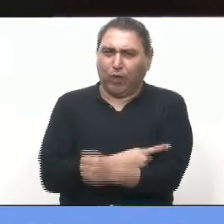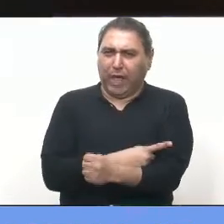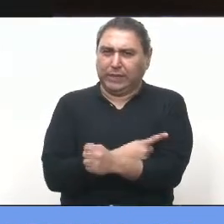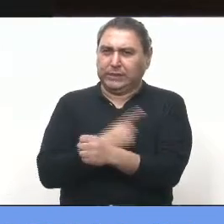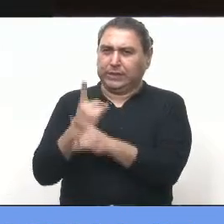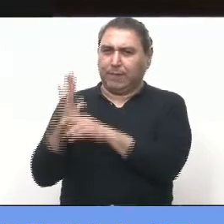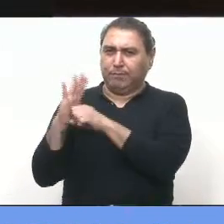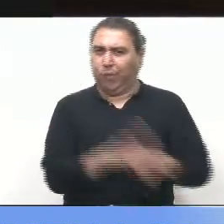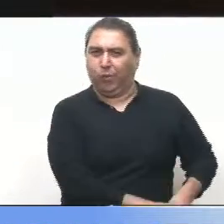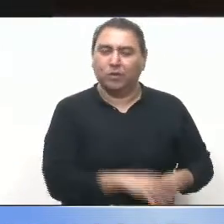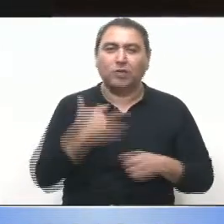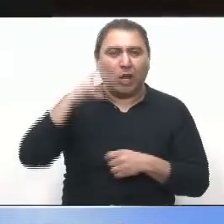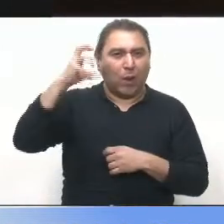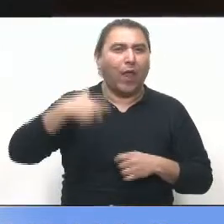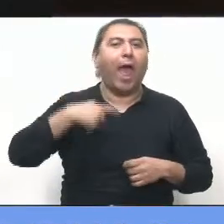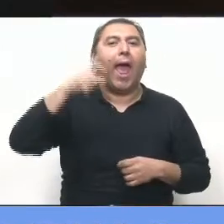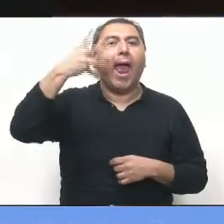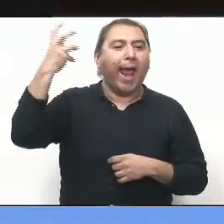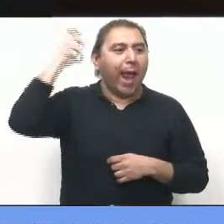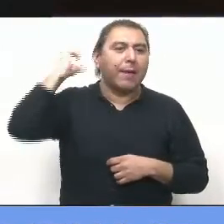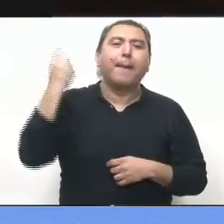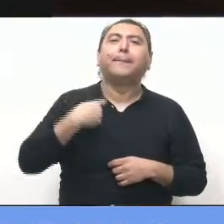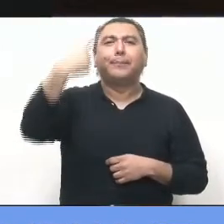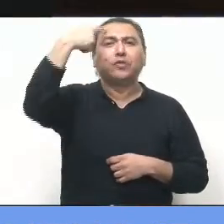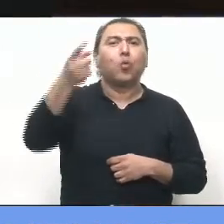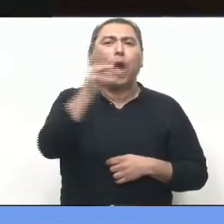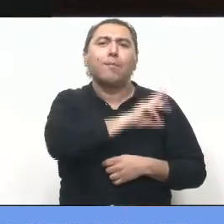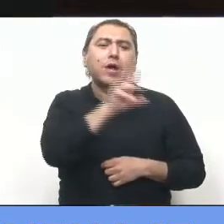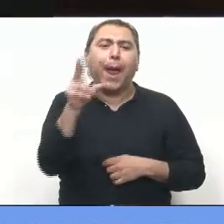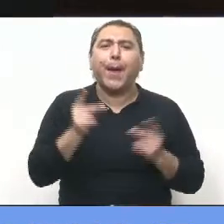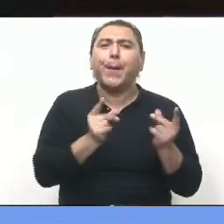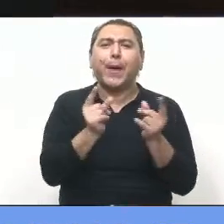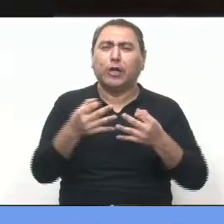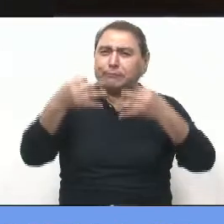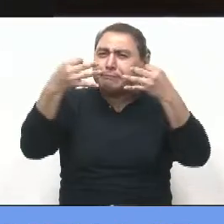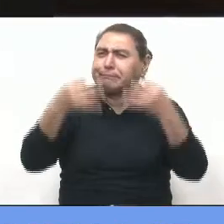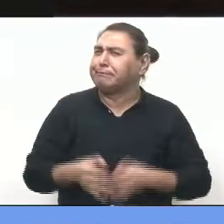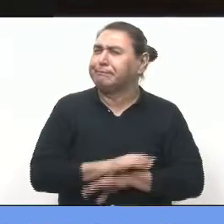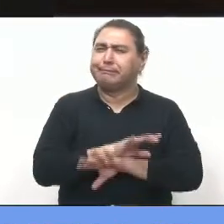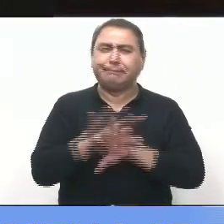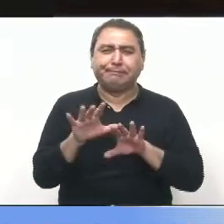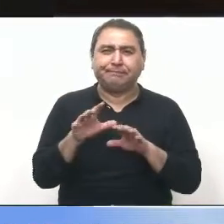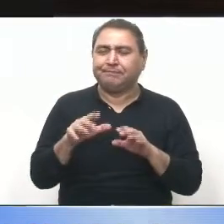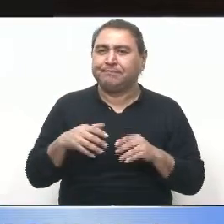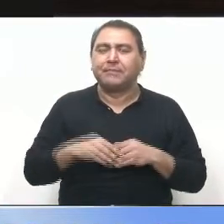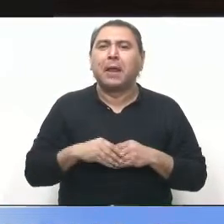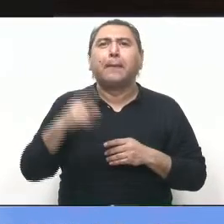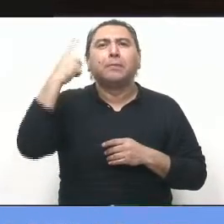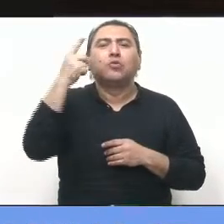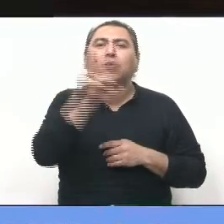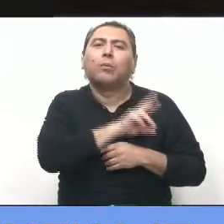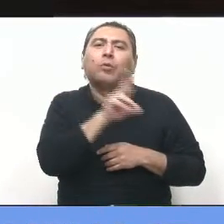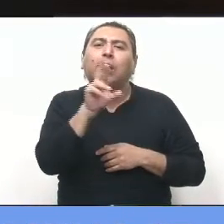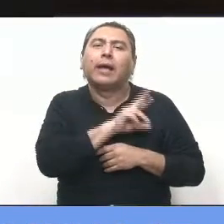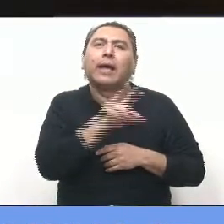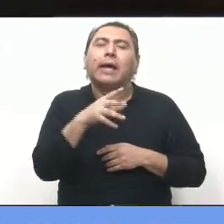Cuando la recuerdo a Eva, pienso en una mujer con un valor extraordinario. Pienso en una mujer